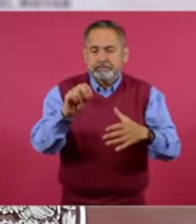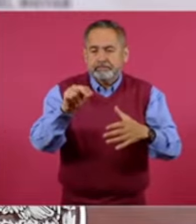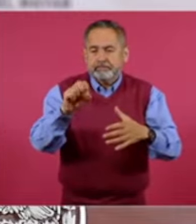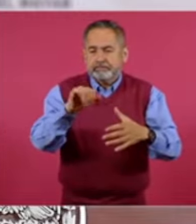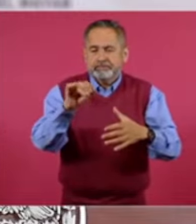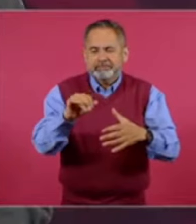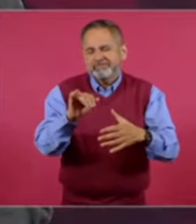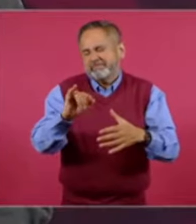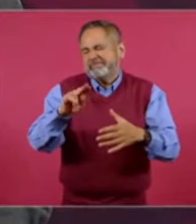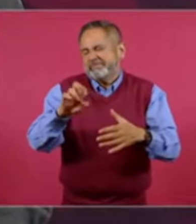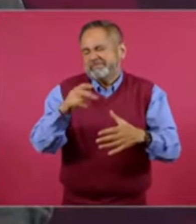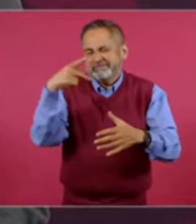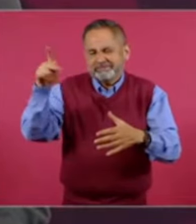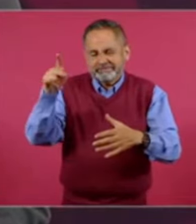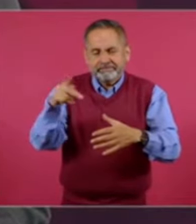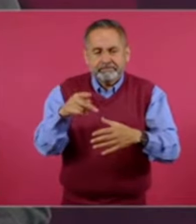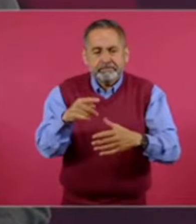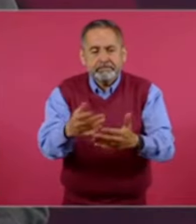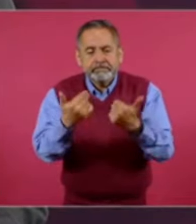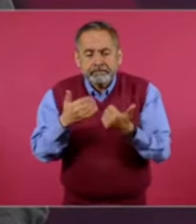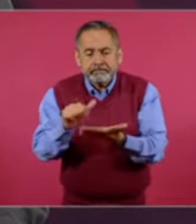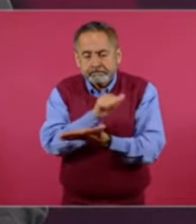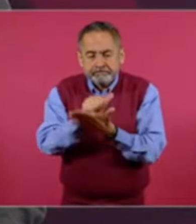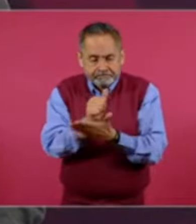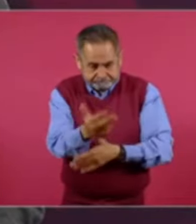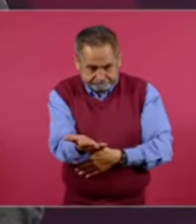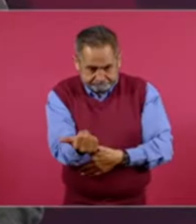Electoral que dé a conocer las actas.